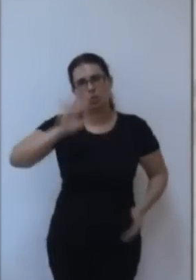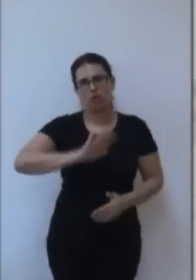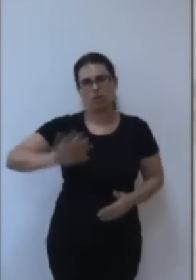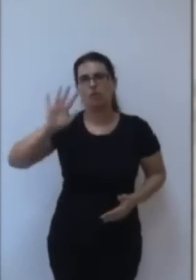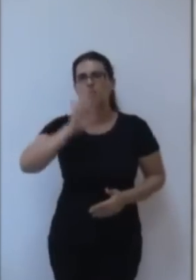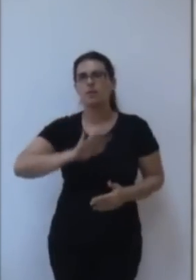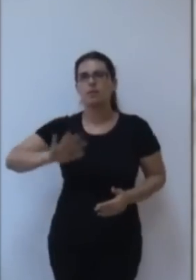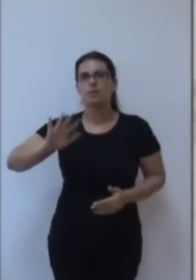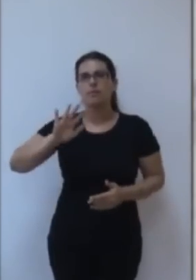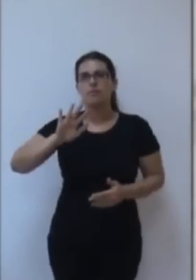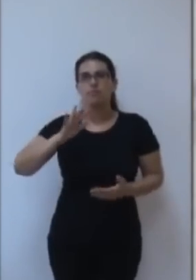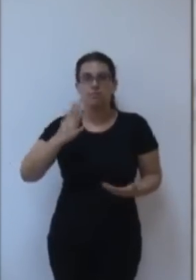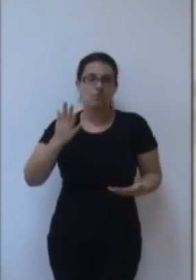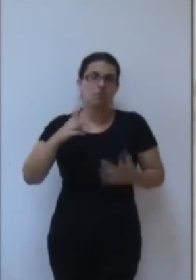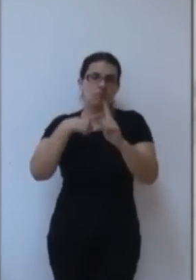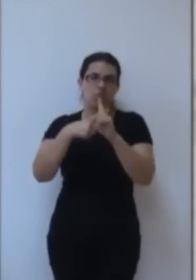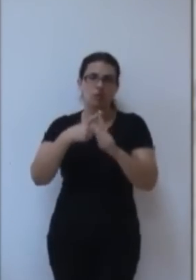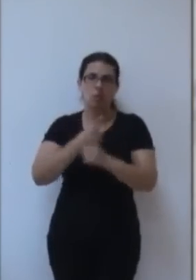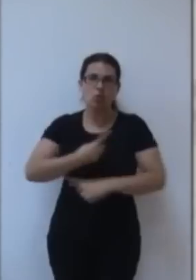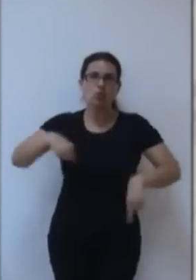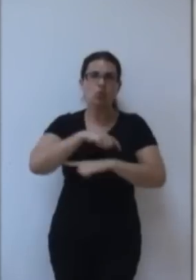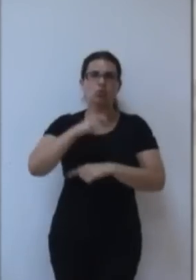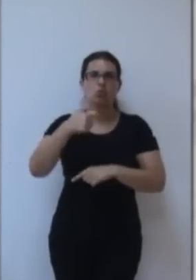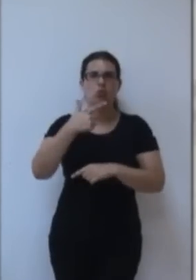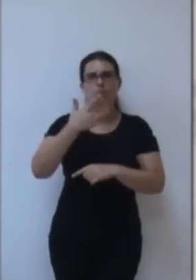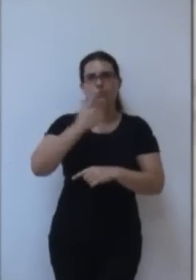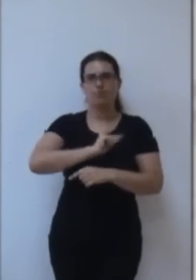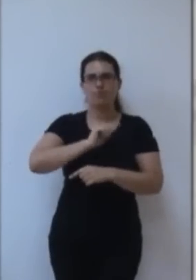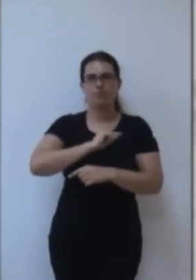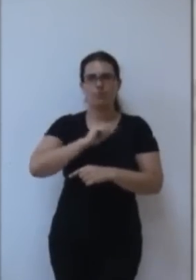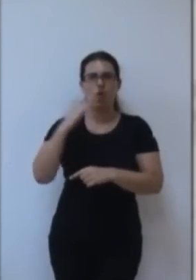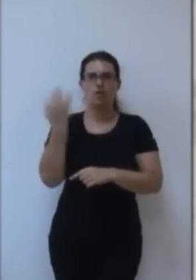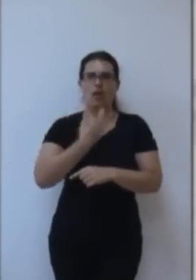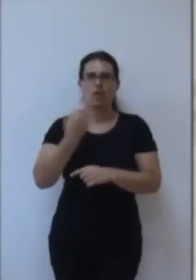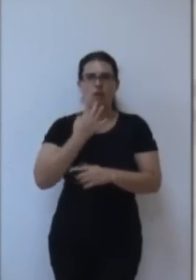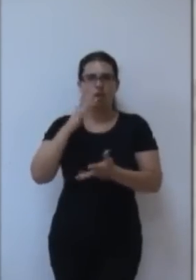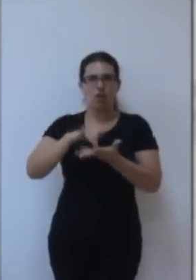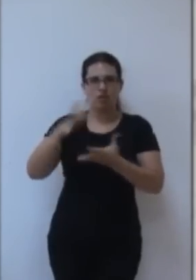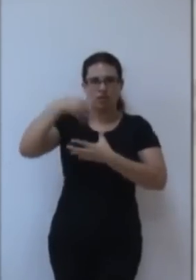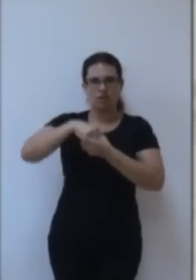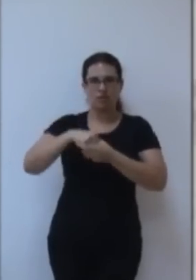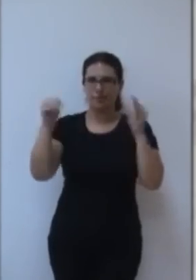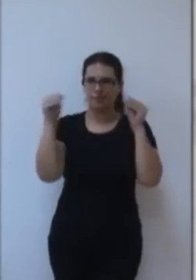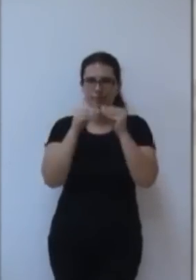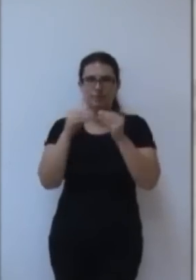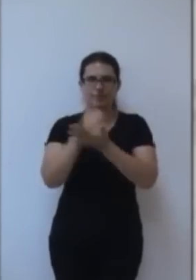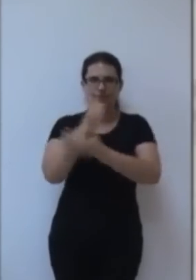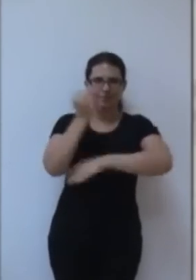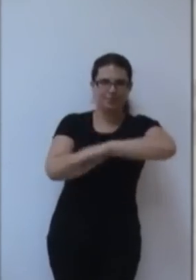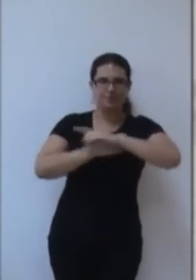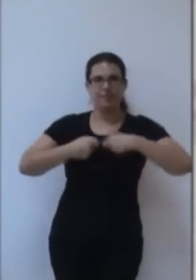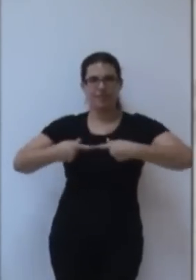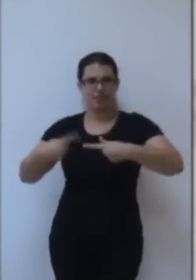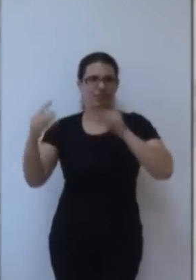además, como vamos un poco obligados todos a hacer cosas que te cuadren los ingresos y los gastos, ¿no? Este tipo